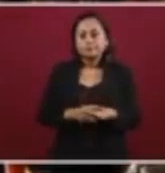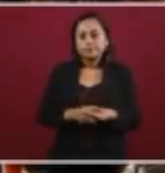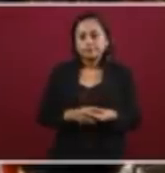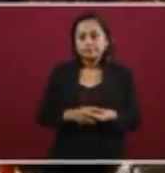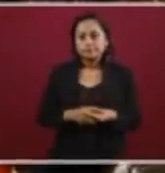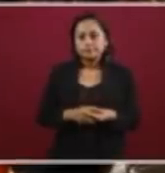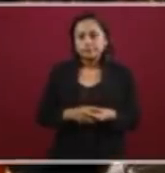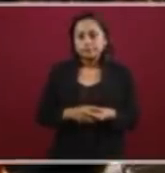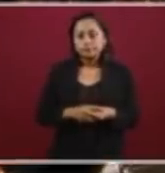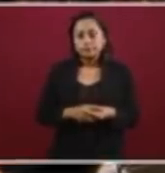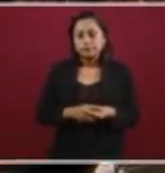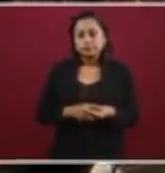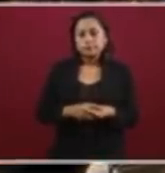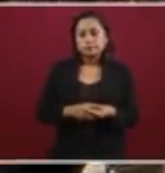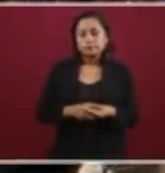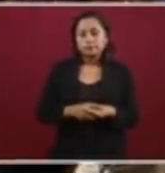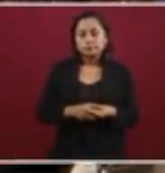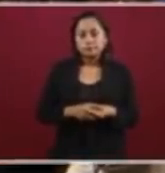reuniones